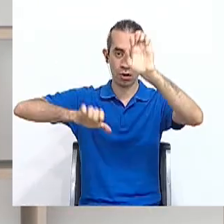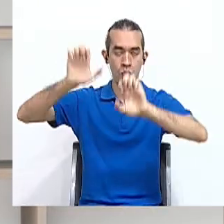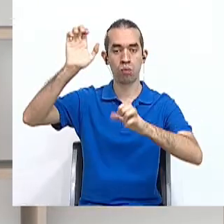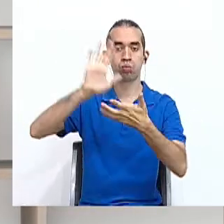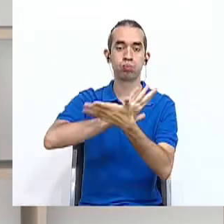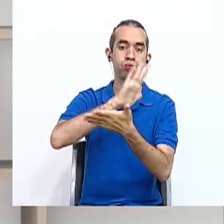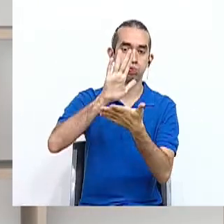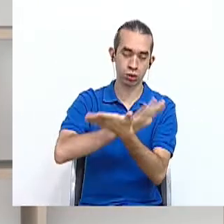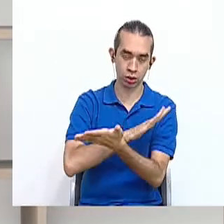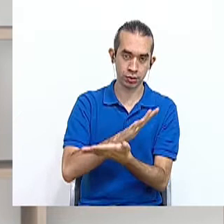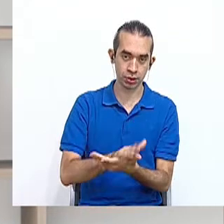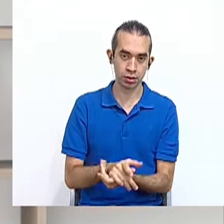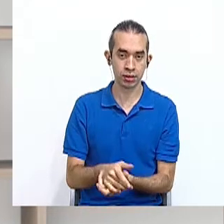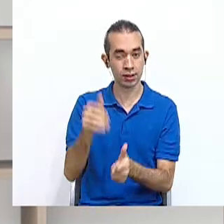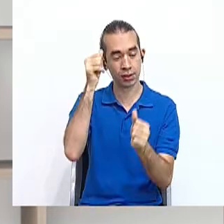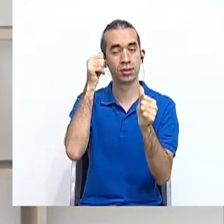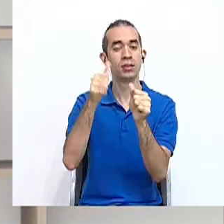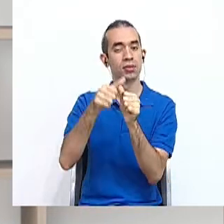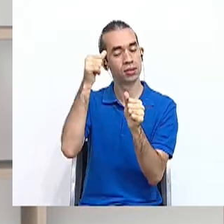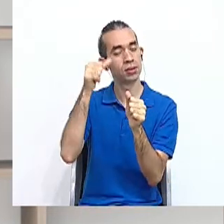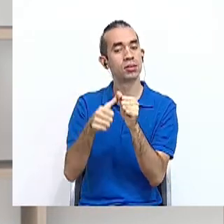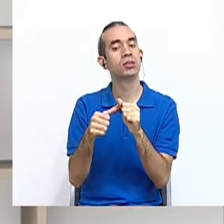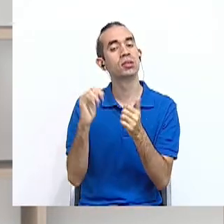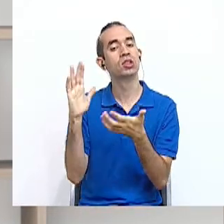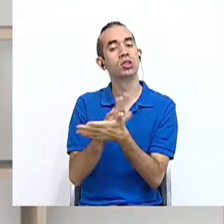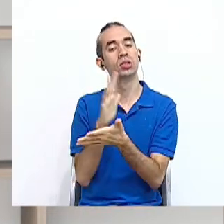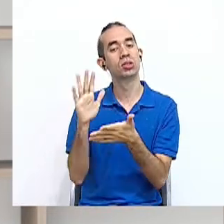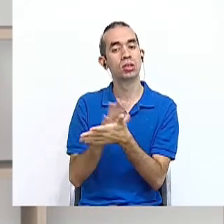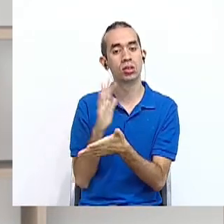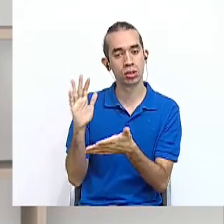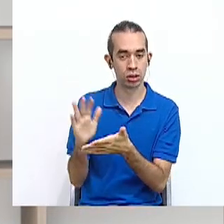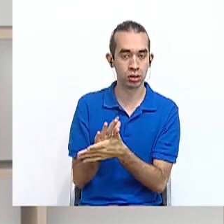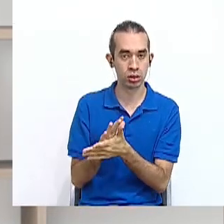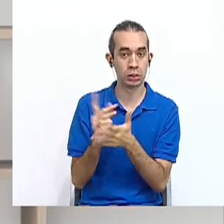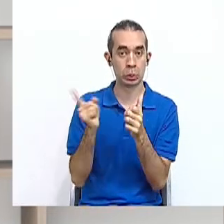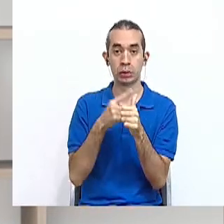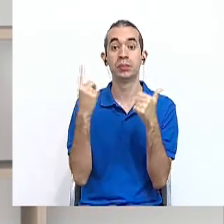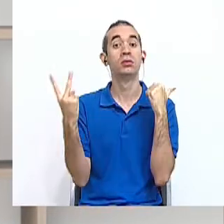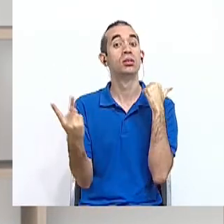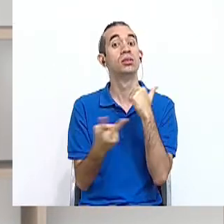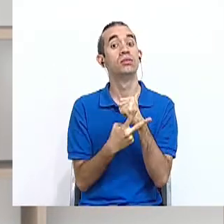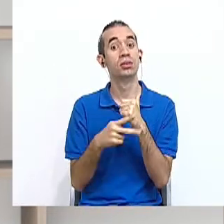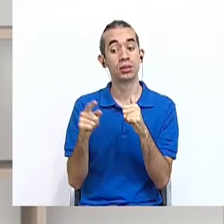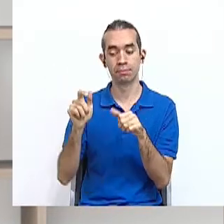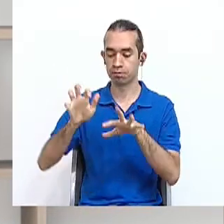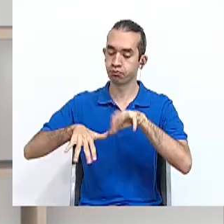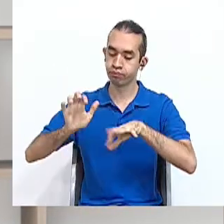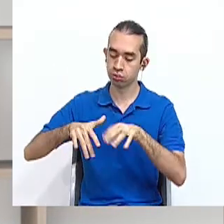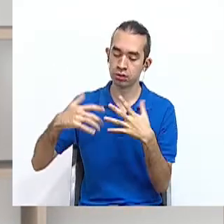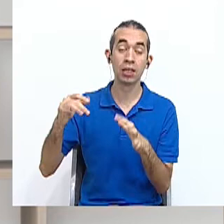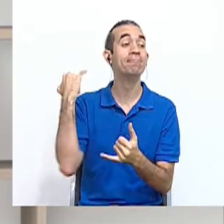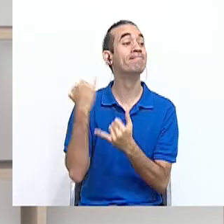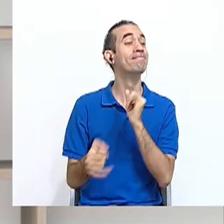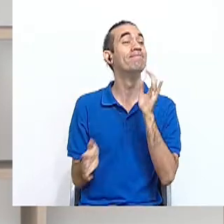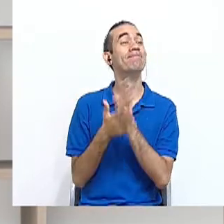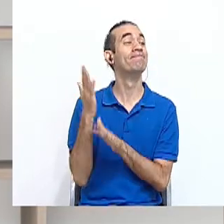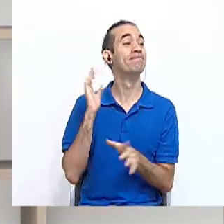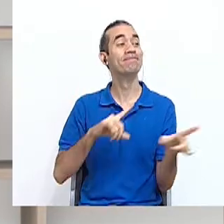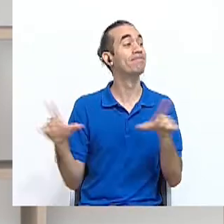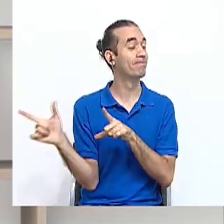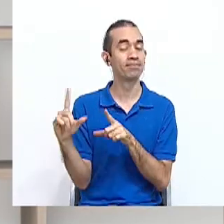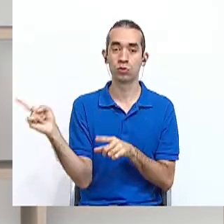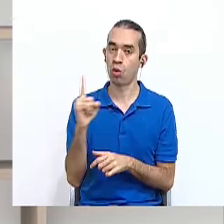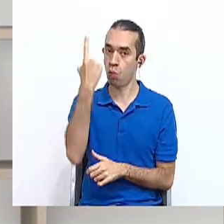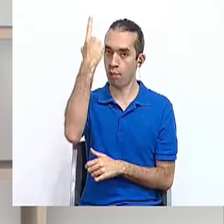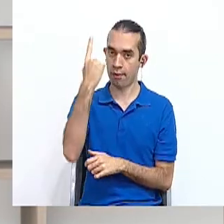documento. ¿Está bien? Recuerden, ese documento, si la primera vez que lo escribo no es la versión final, es una de las